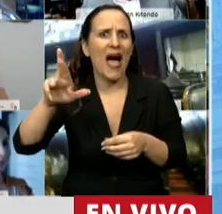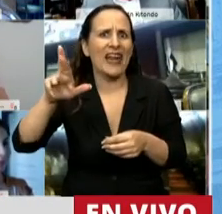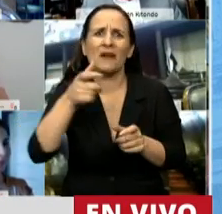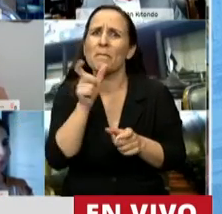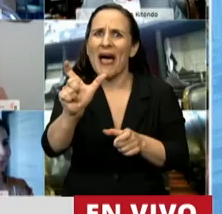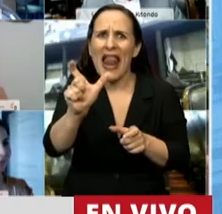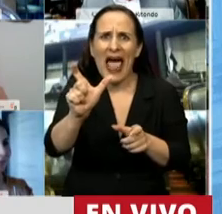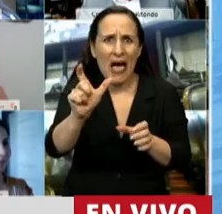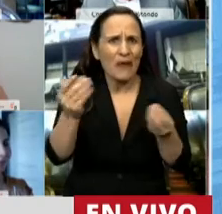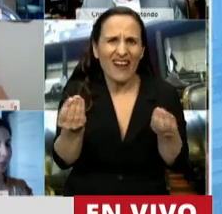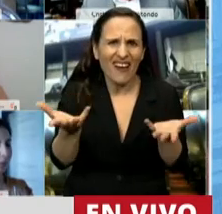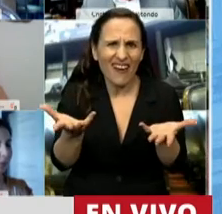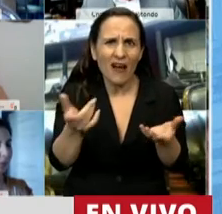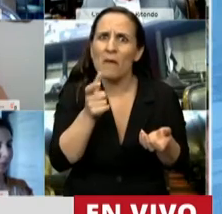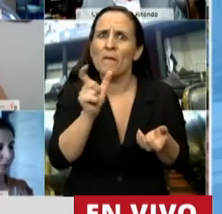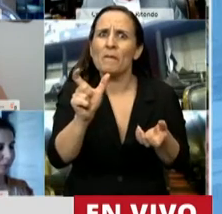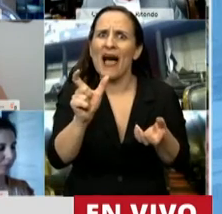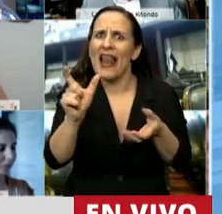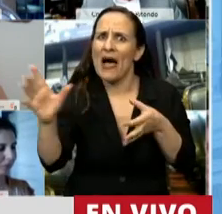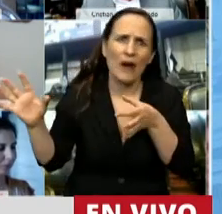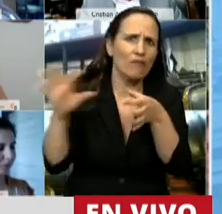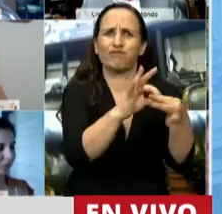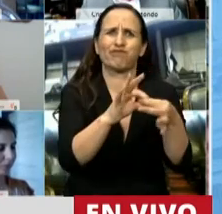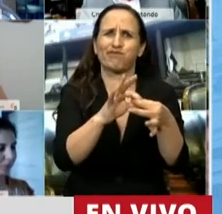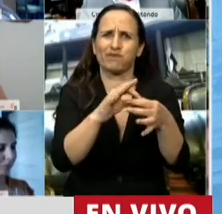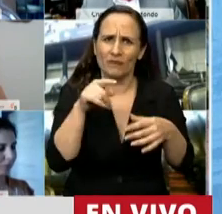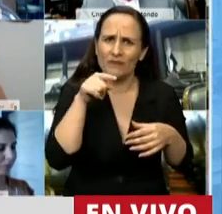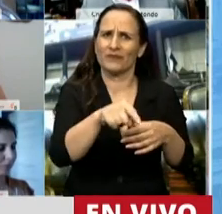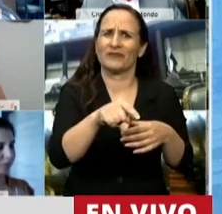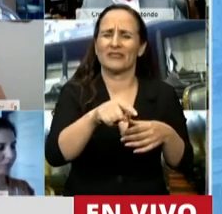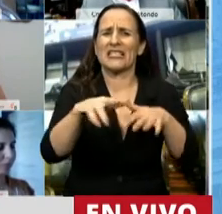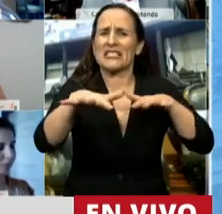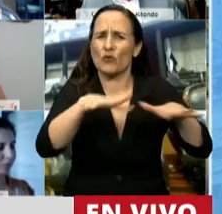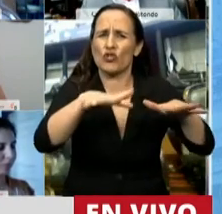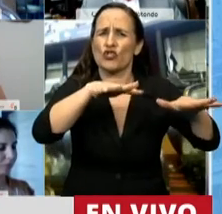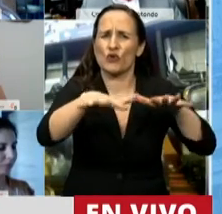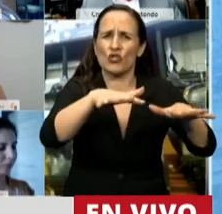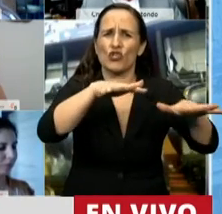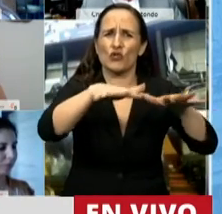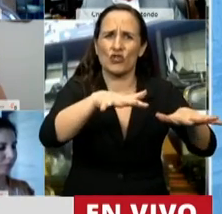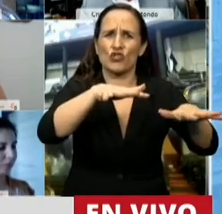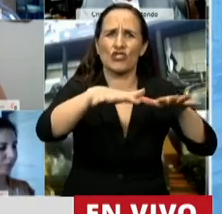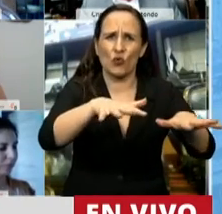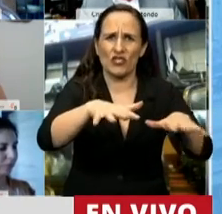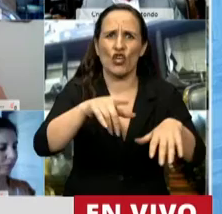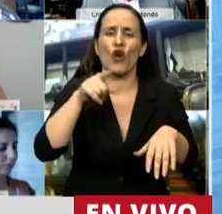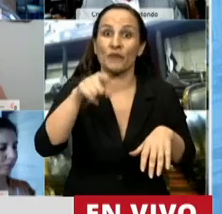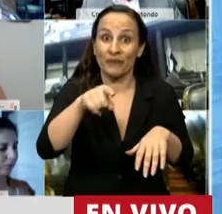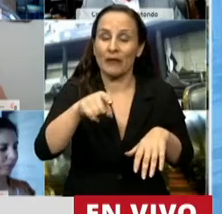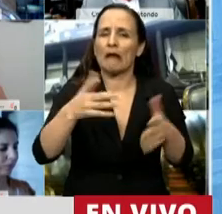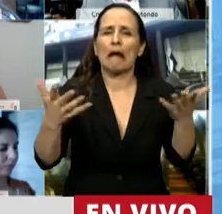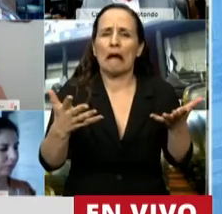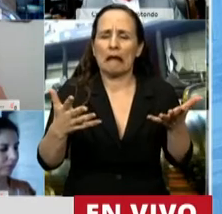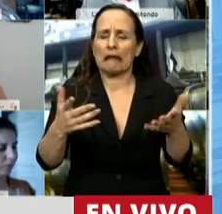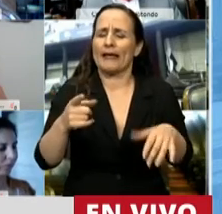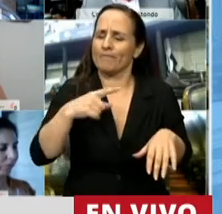palabra suelta, es una palabra que está ligada a una enorme cantidad de situaciones difíciles que nos hacen atravesar